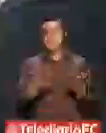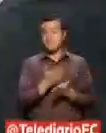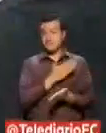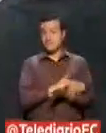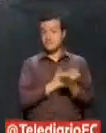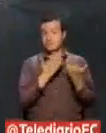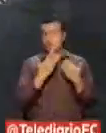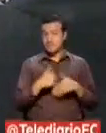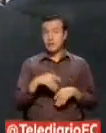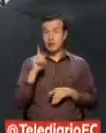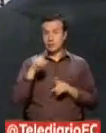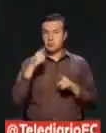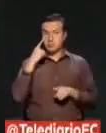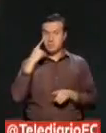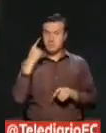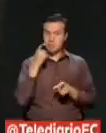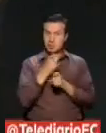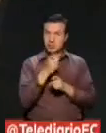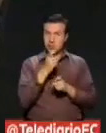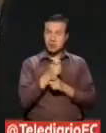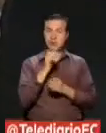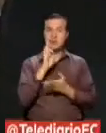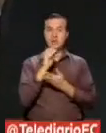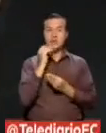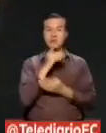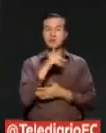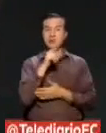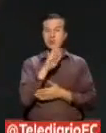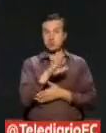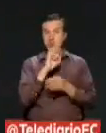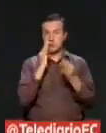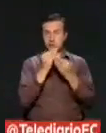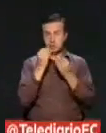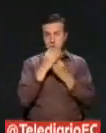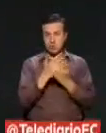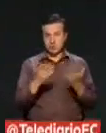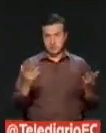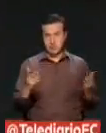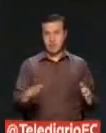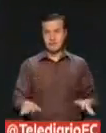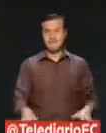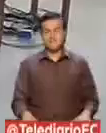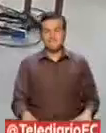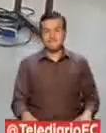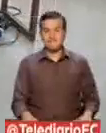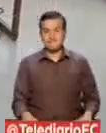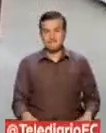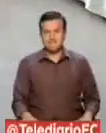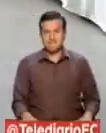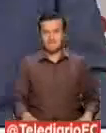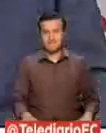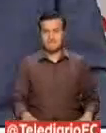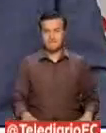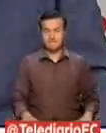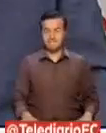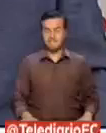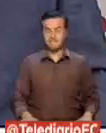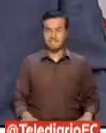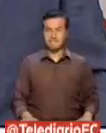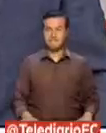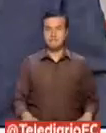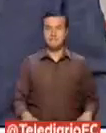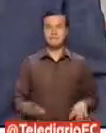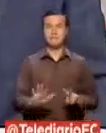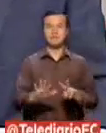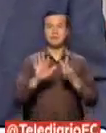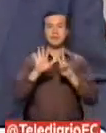Previamente había recibido varias amenazas, según el testimonio de su familia. Néstor Aguilera, Telediario. Son